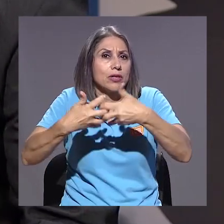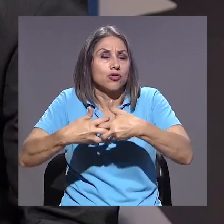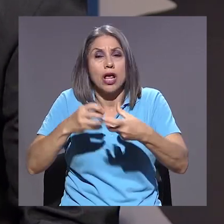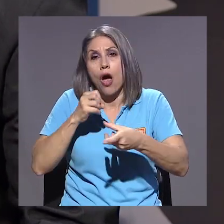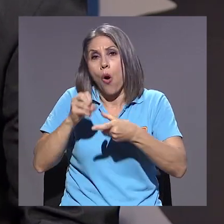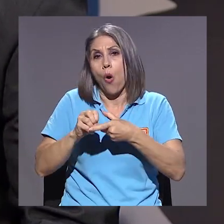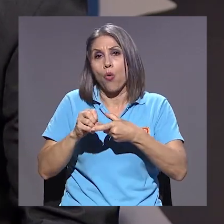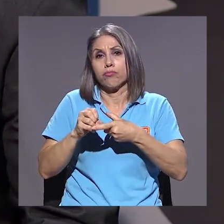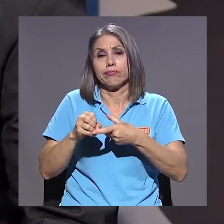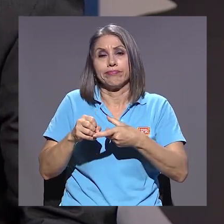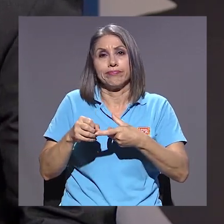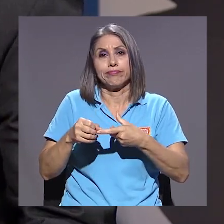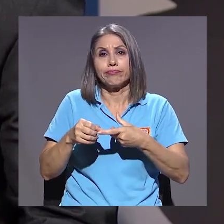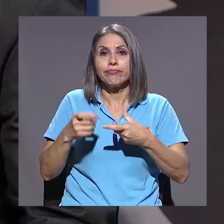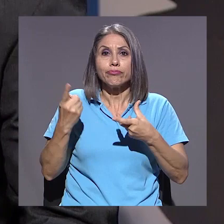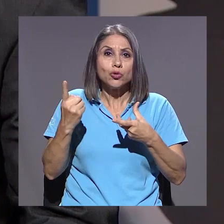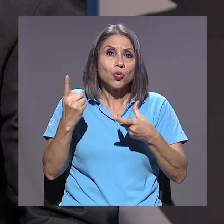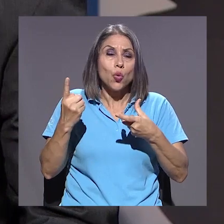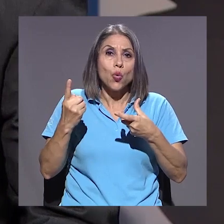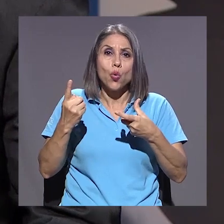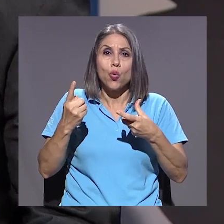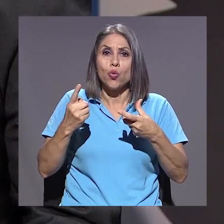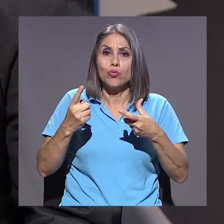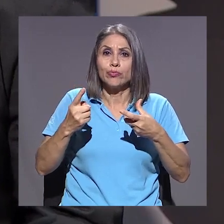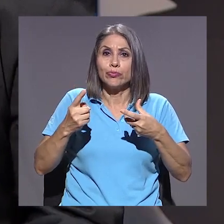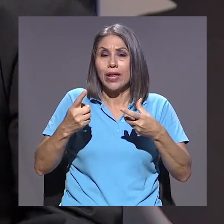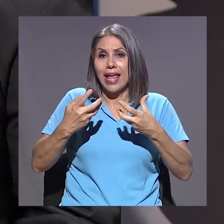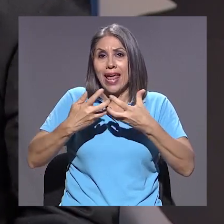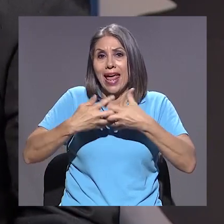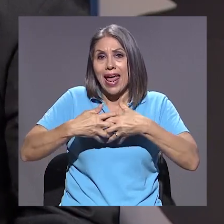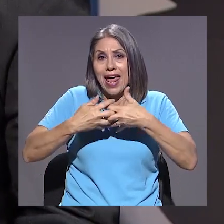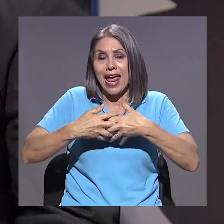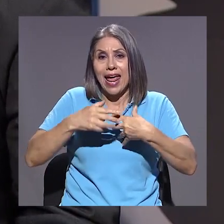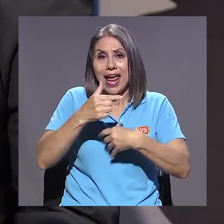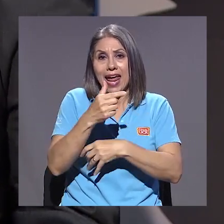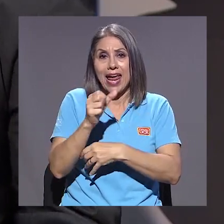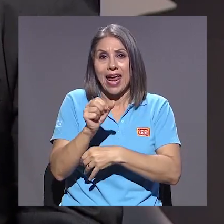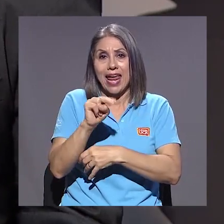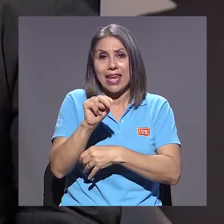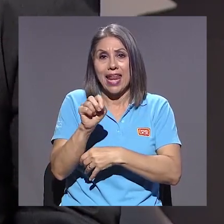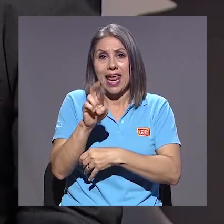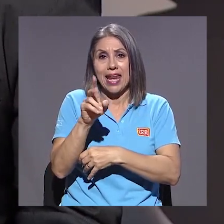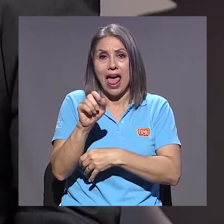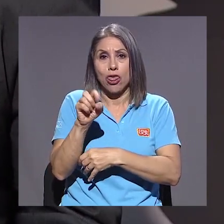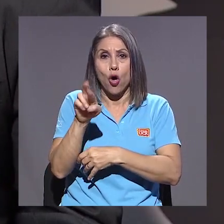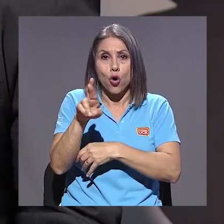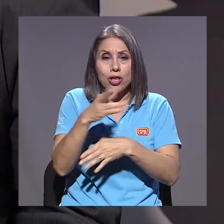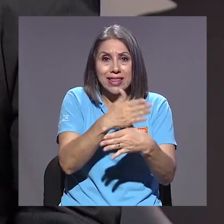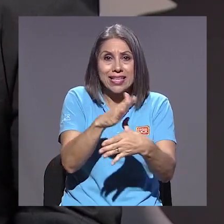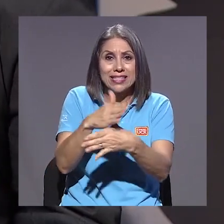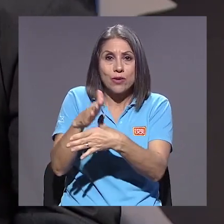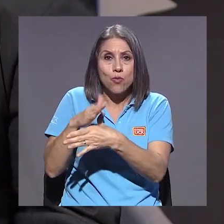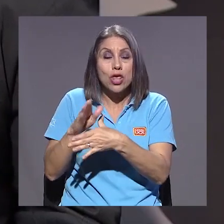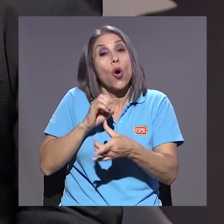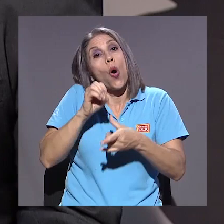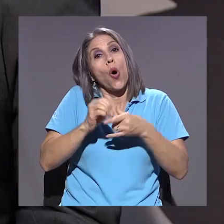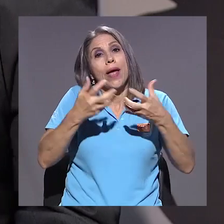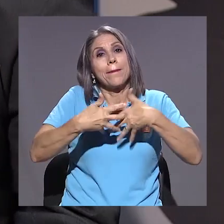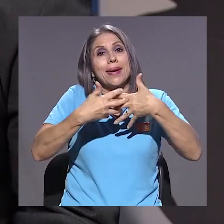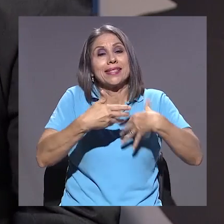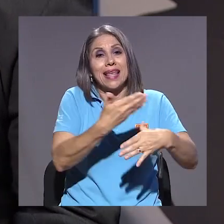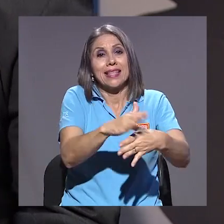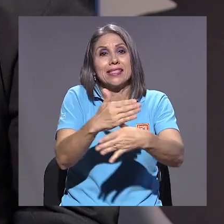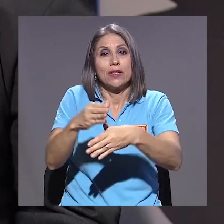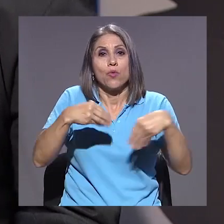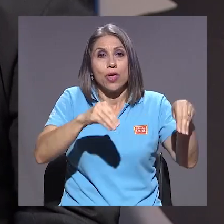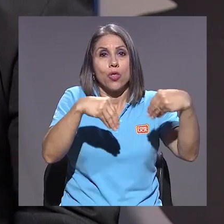un generador distribuido o una distribuidora, pueda ser remunerado o cobrado de